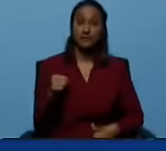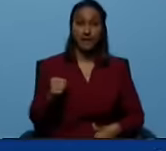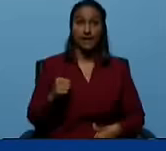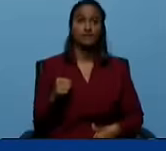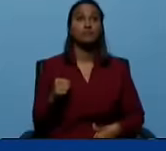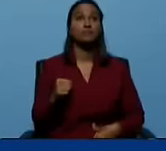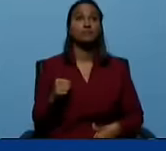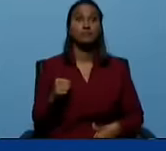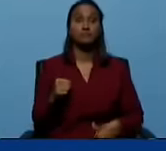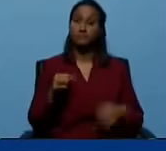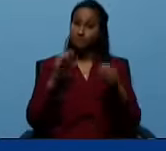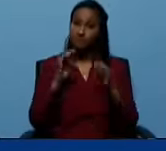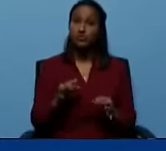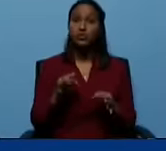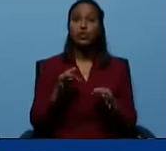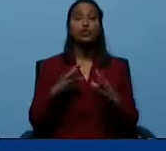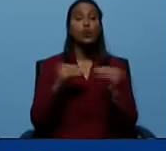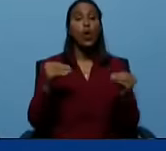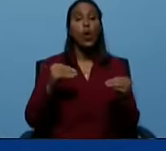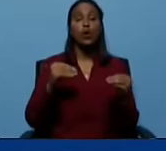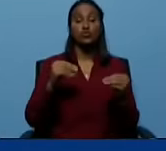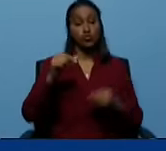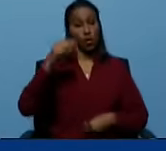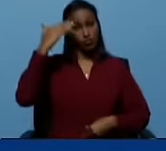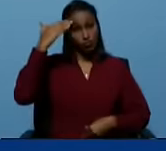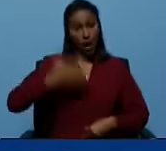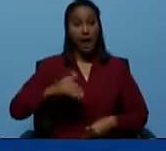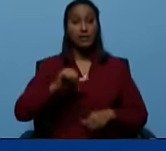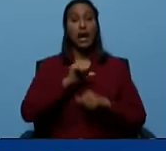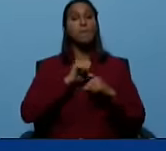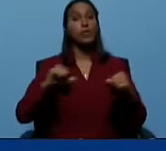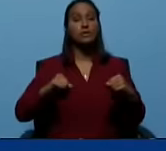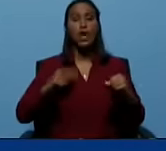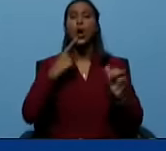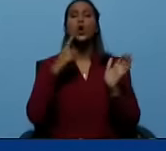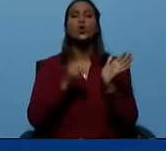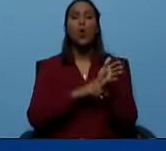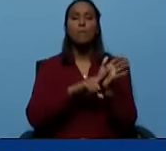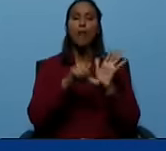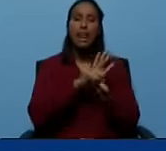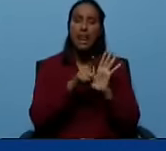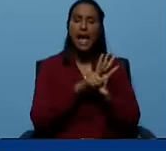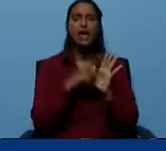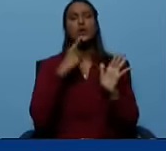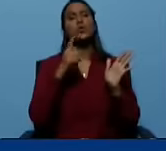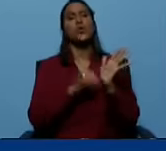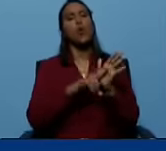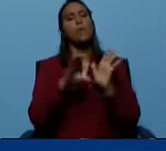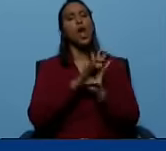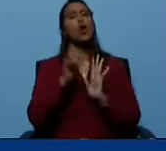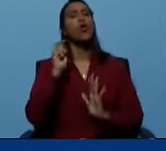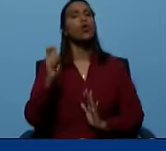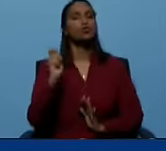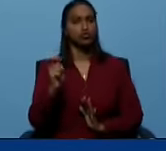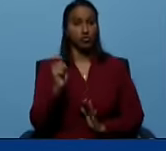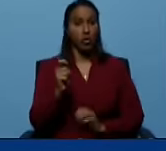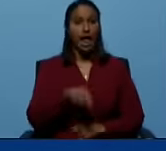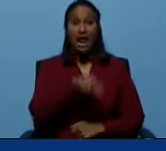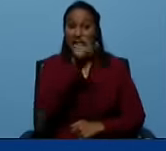sido totalmente ajustada a la Constitución y a las leyes. Las personas que han fallecido